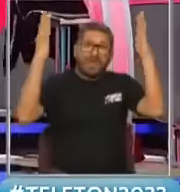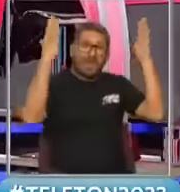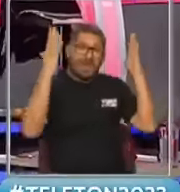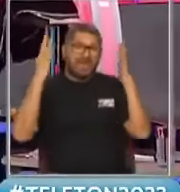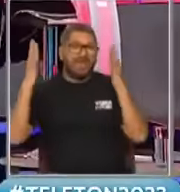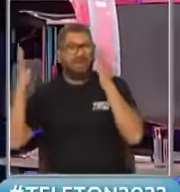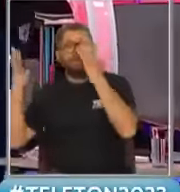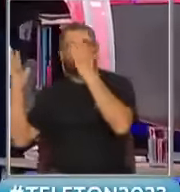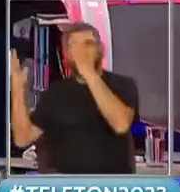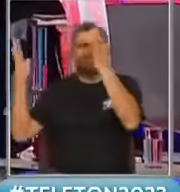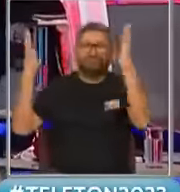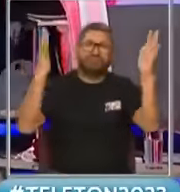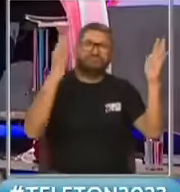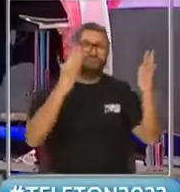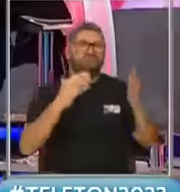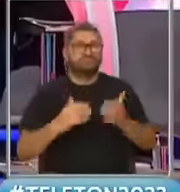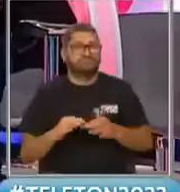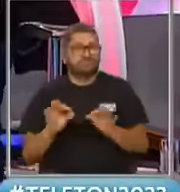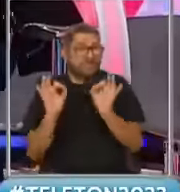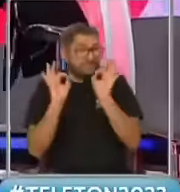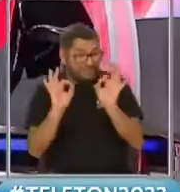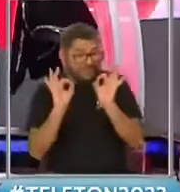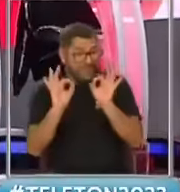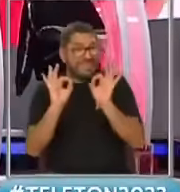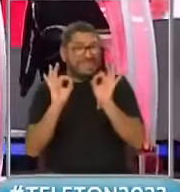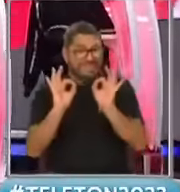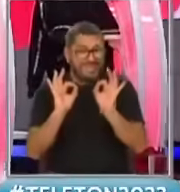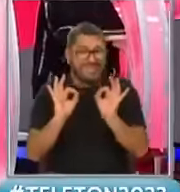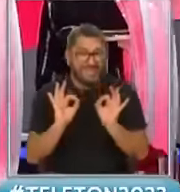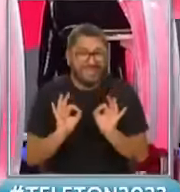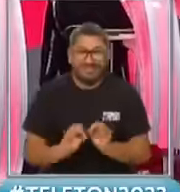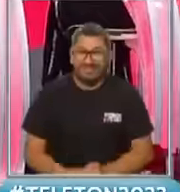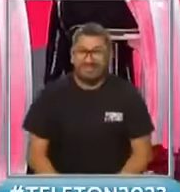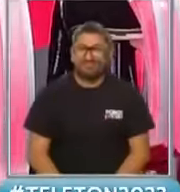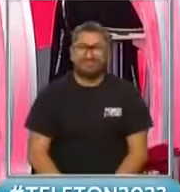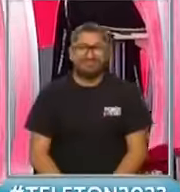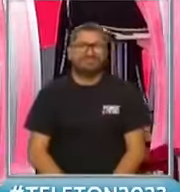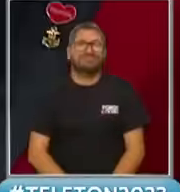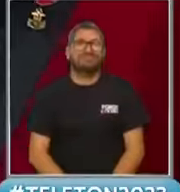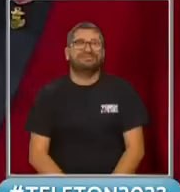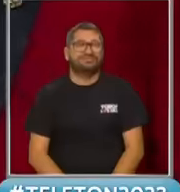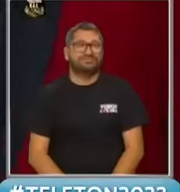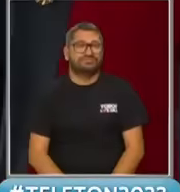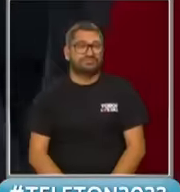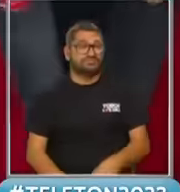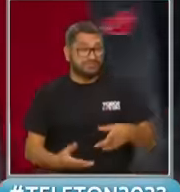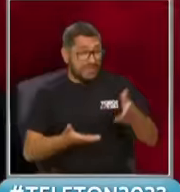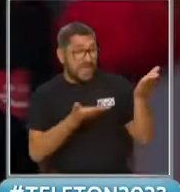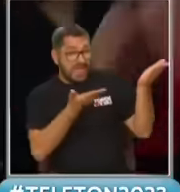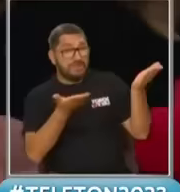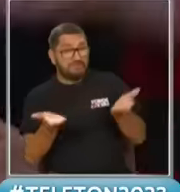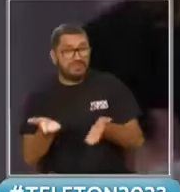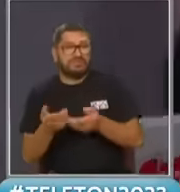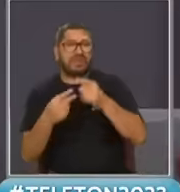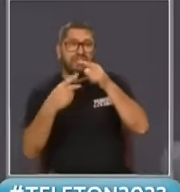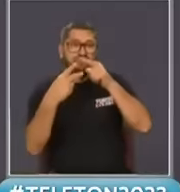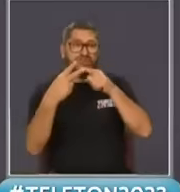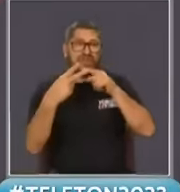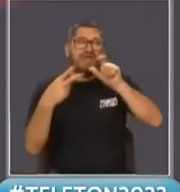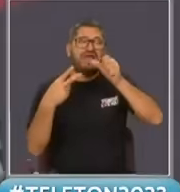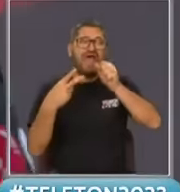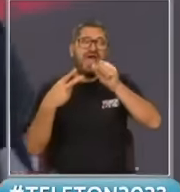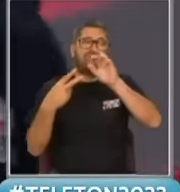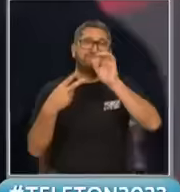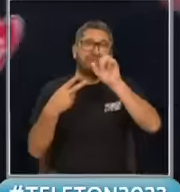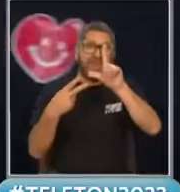¡Fuerte el aplauso! ¡Excelente! ¡Grande! Paul Vázquez, invitamos también a Lady Garfia, a Marcelo Valverde de esta